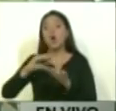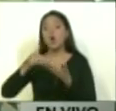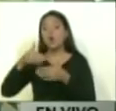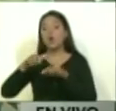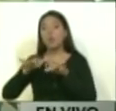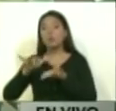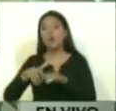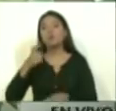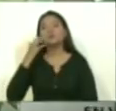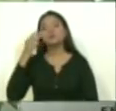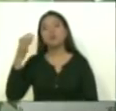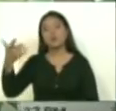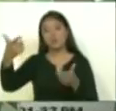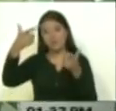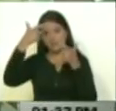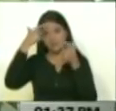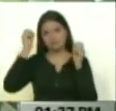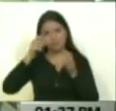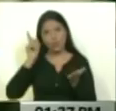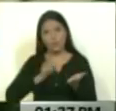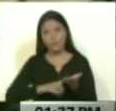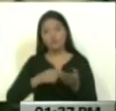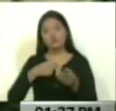cumplió. Sí. Yo lo sigo adelante.